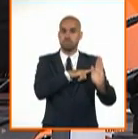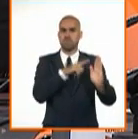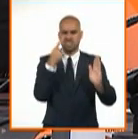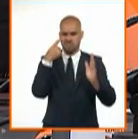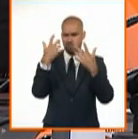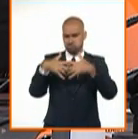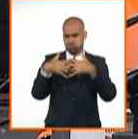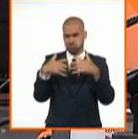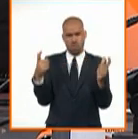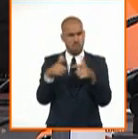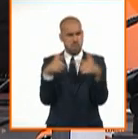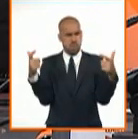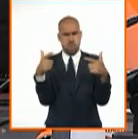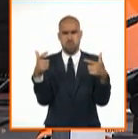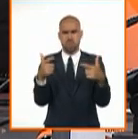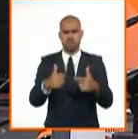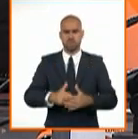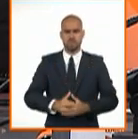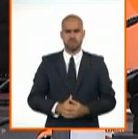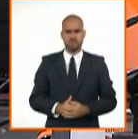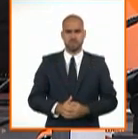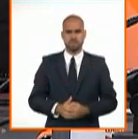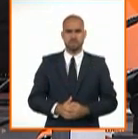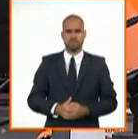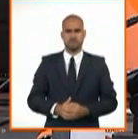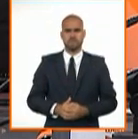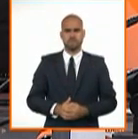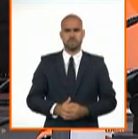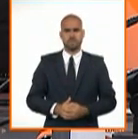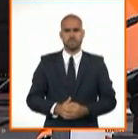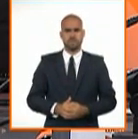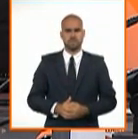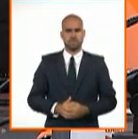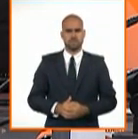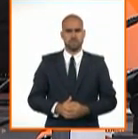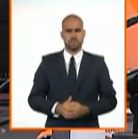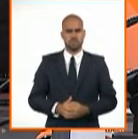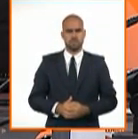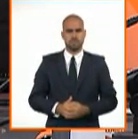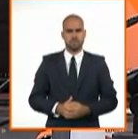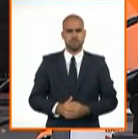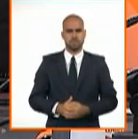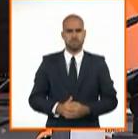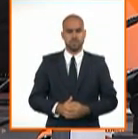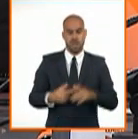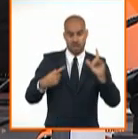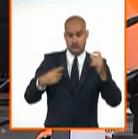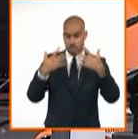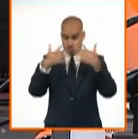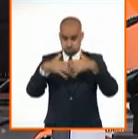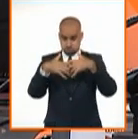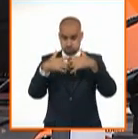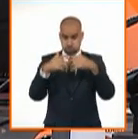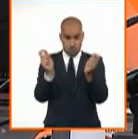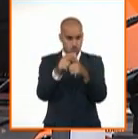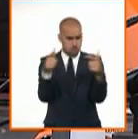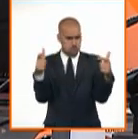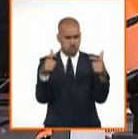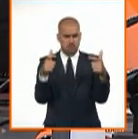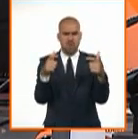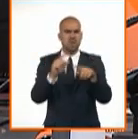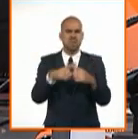de fuego y explosivos de eeuu este aumento significativo de la producción de armas se produce mientras se registra en